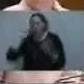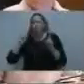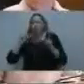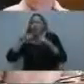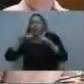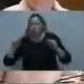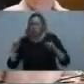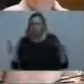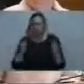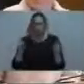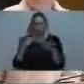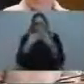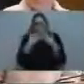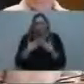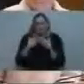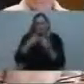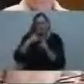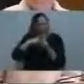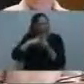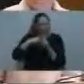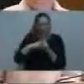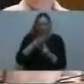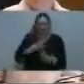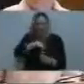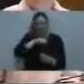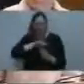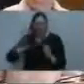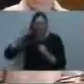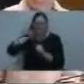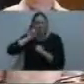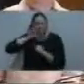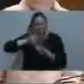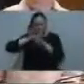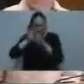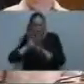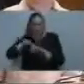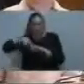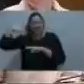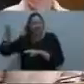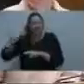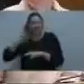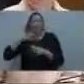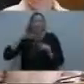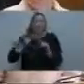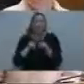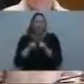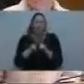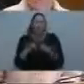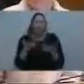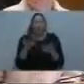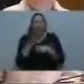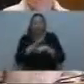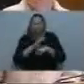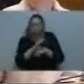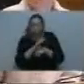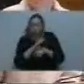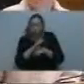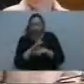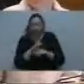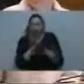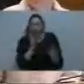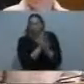efectivamente de estudios de nivel nacional e internacional que reconocen su valía, podría ser un sainete o podría ser un drama, consejero, pero desde luego algo cultural no